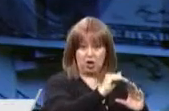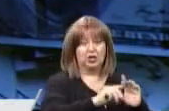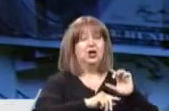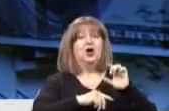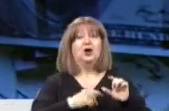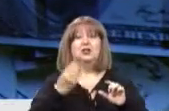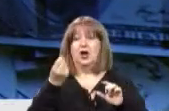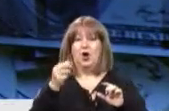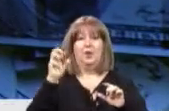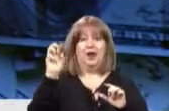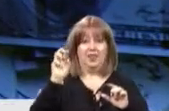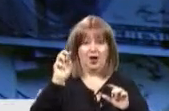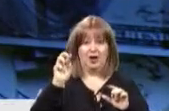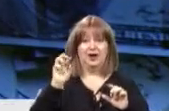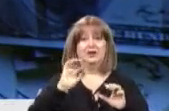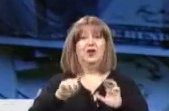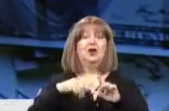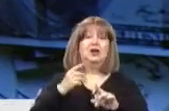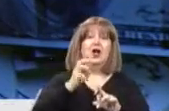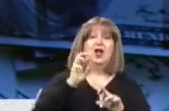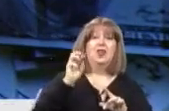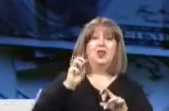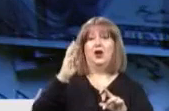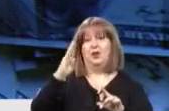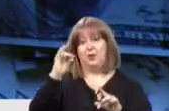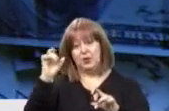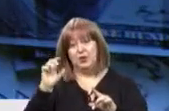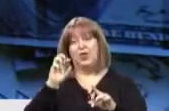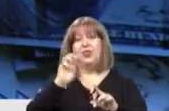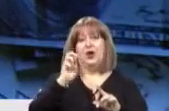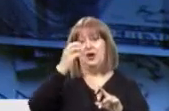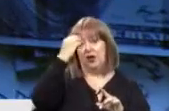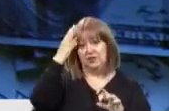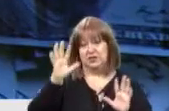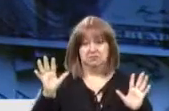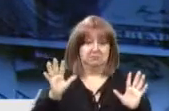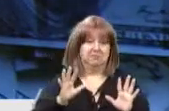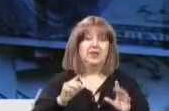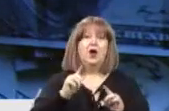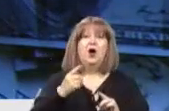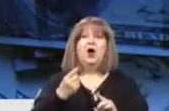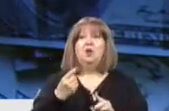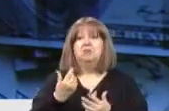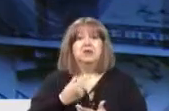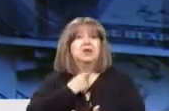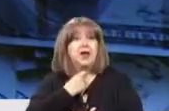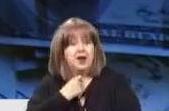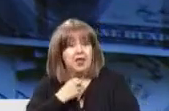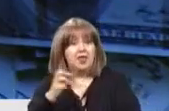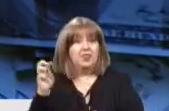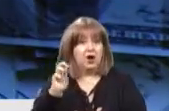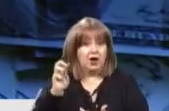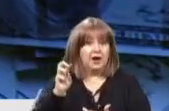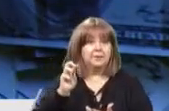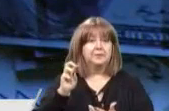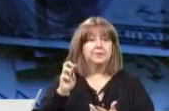Y otra cosa que es interesante y como un consejo de inversión es que cuando quieran comprar un activo, por ejemplo, quieran dolarizarse, como decías, ¿cuándo es el momento de entrar? Bueno,